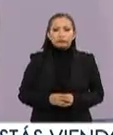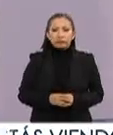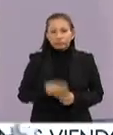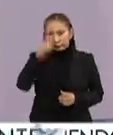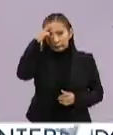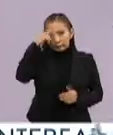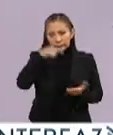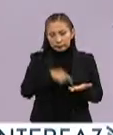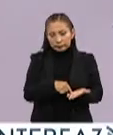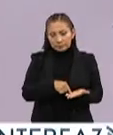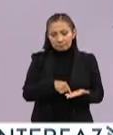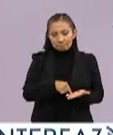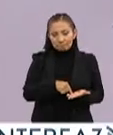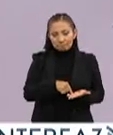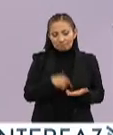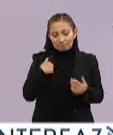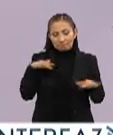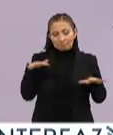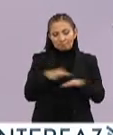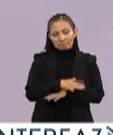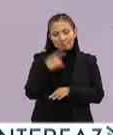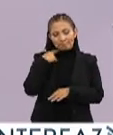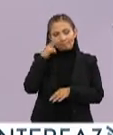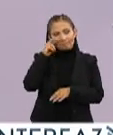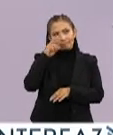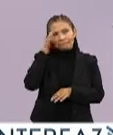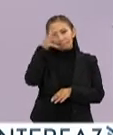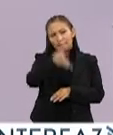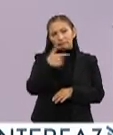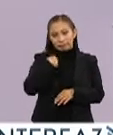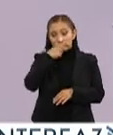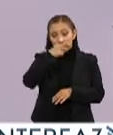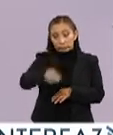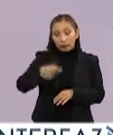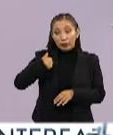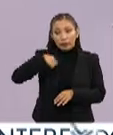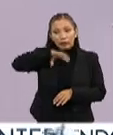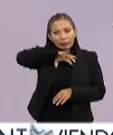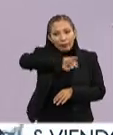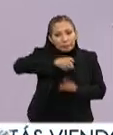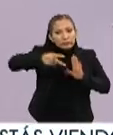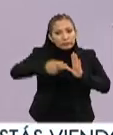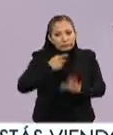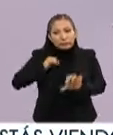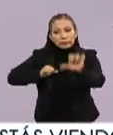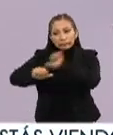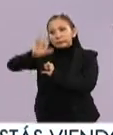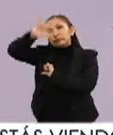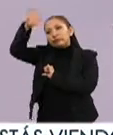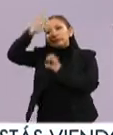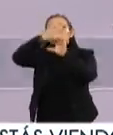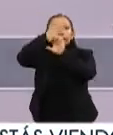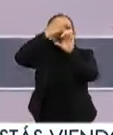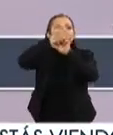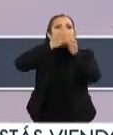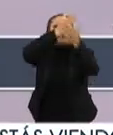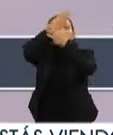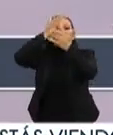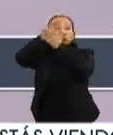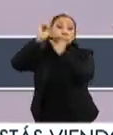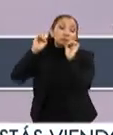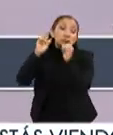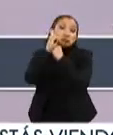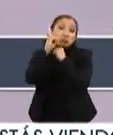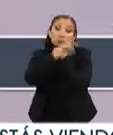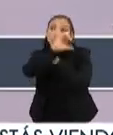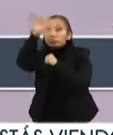que cambió mucho mis expectativas porque, como les dije, me dan ganas de irme de movilidad a otros estados. ¿O países?